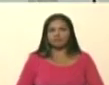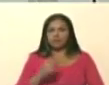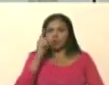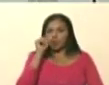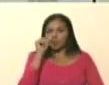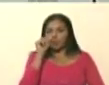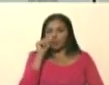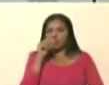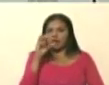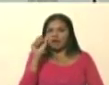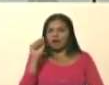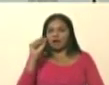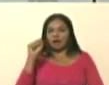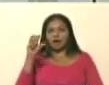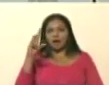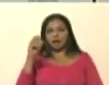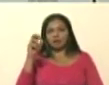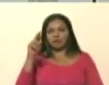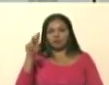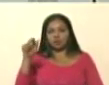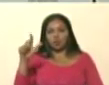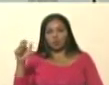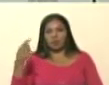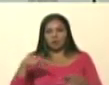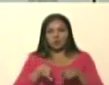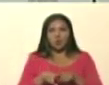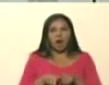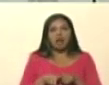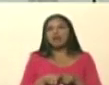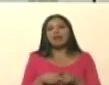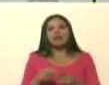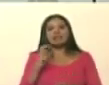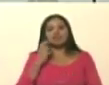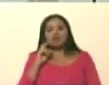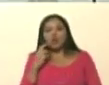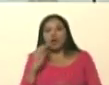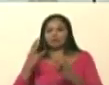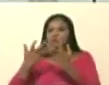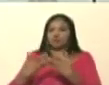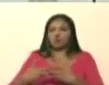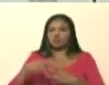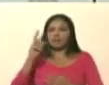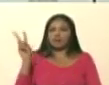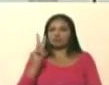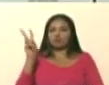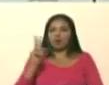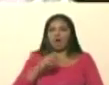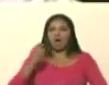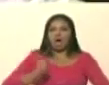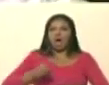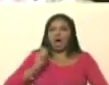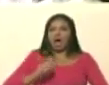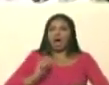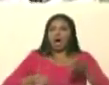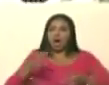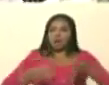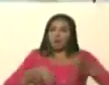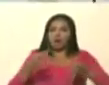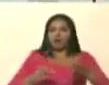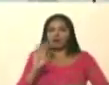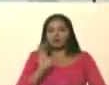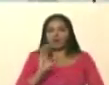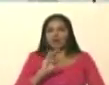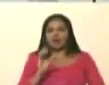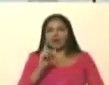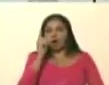asdrúbal blanco representante de cacao industria venezolana abogado caraqueño ya